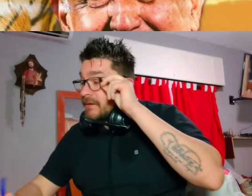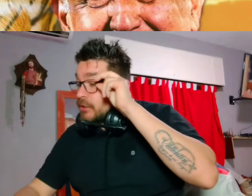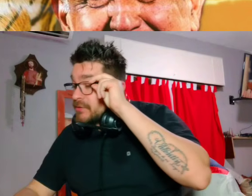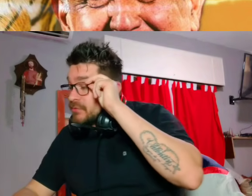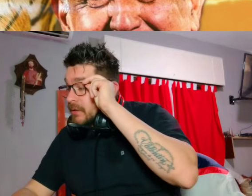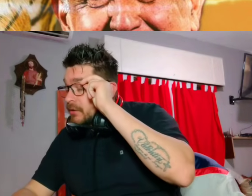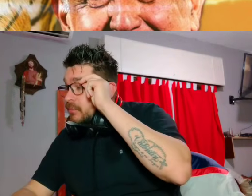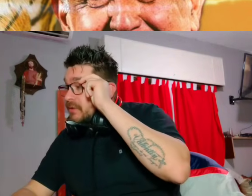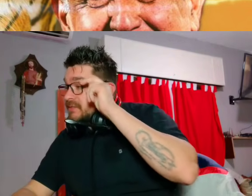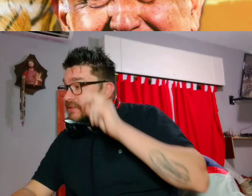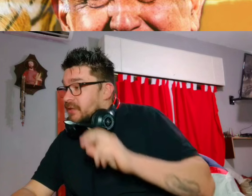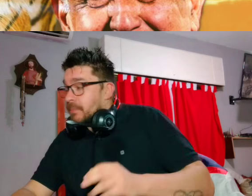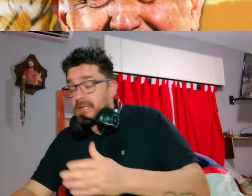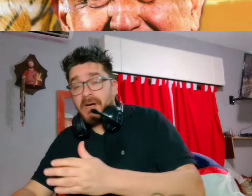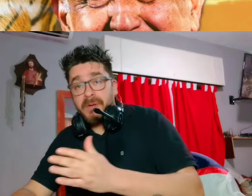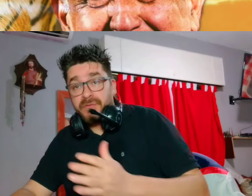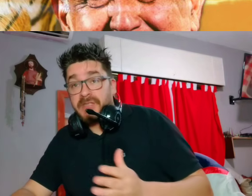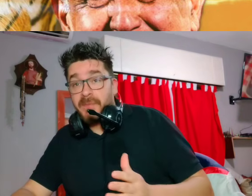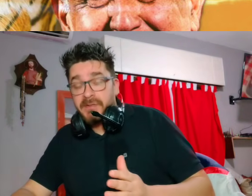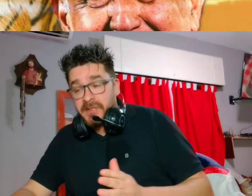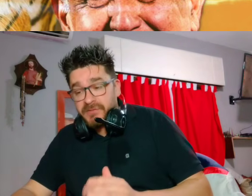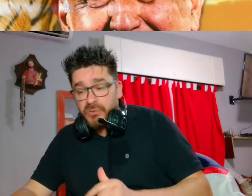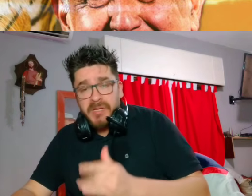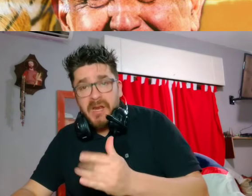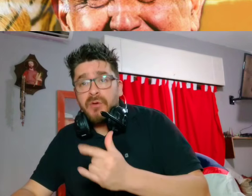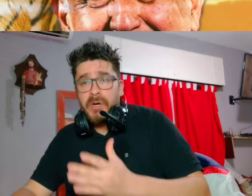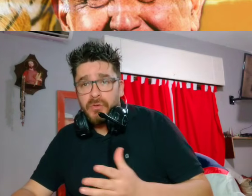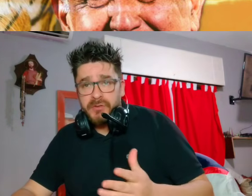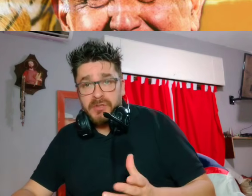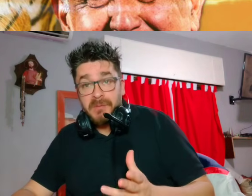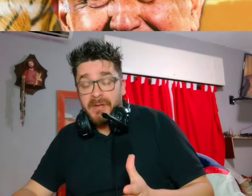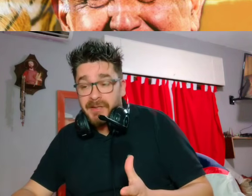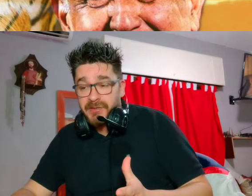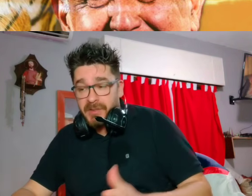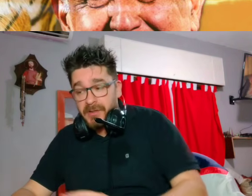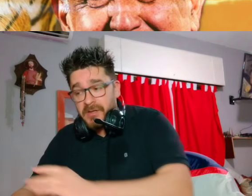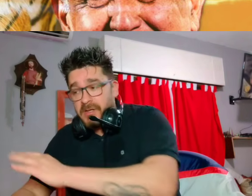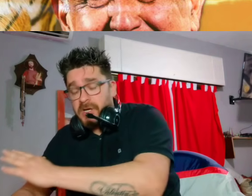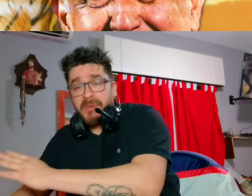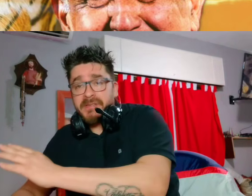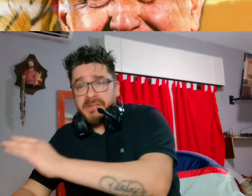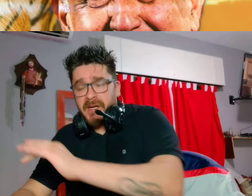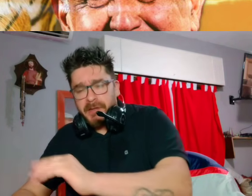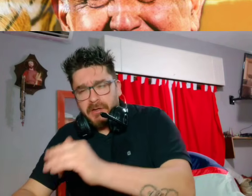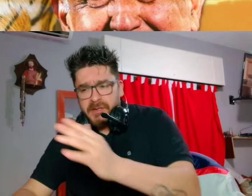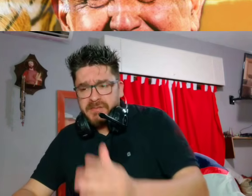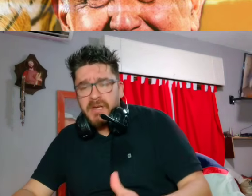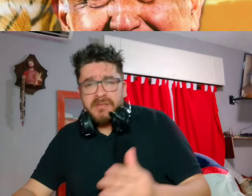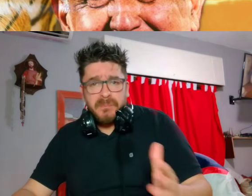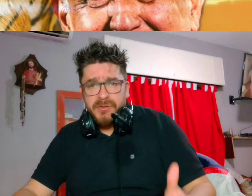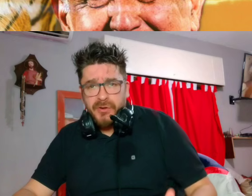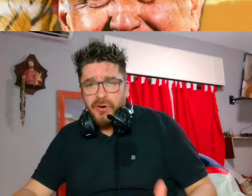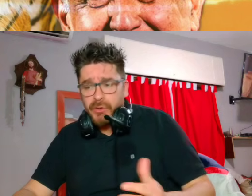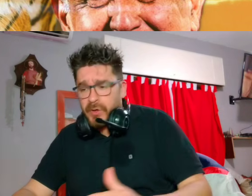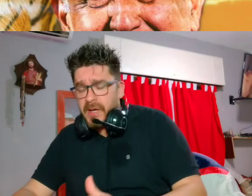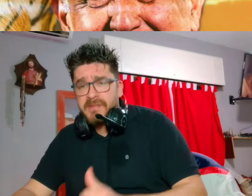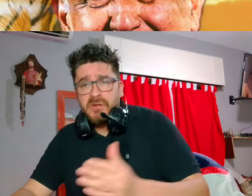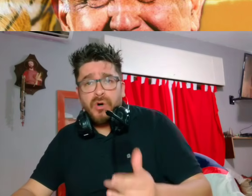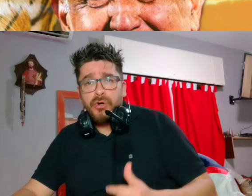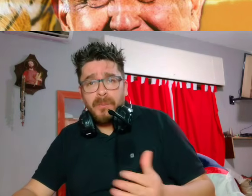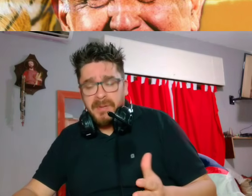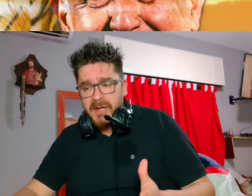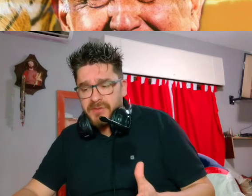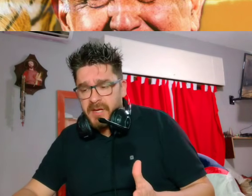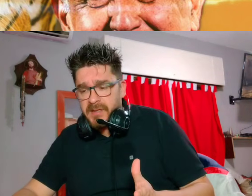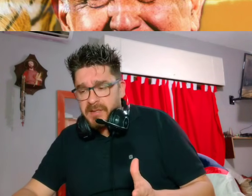Bueno, gente, ahí estaba López Obrador, como decía, ¿no? Explicaba perfectamente que es un mineral nuevo esto, el tema del litio, ¿no? Como decía él, ¿no? Si es petróleo,